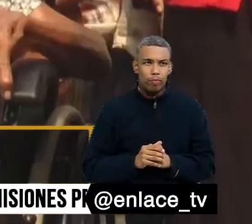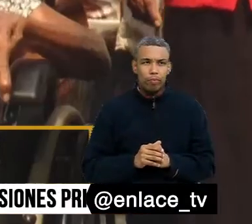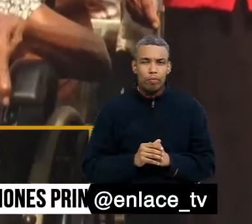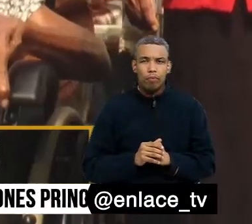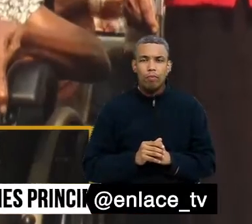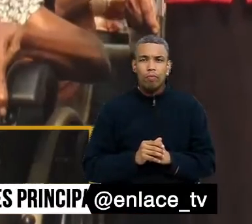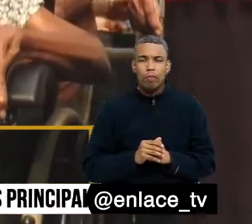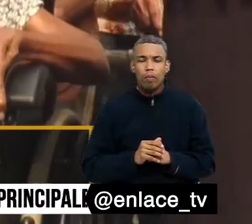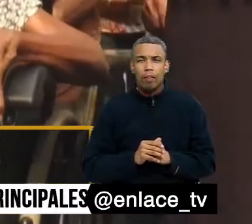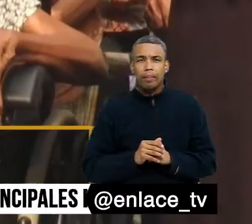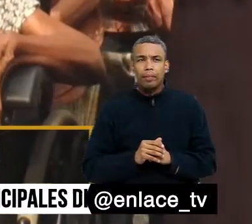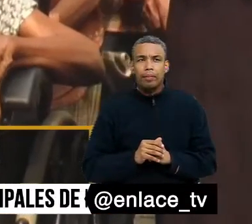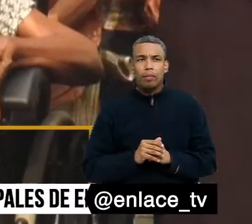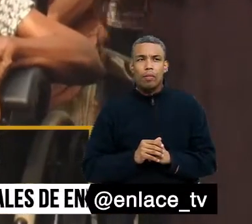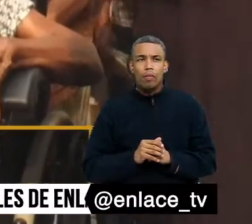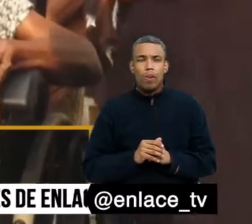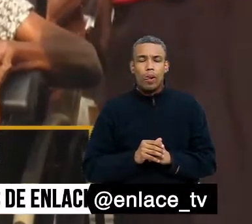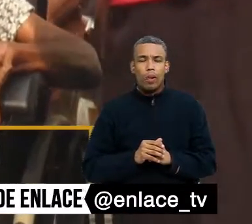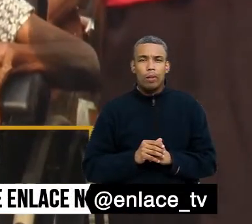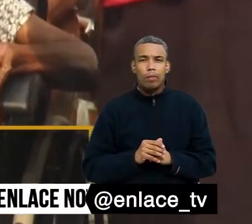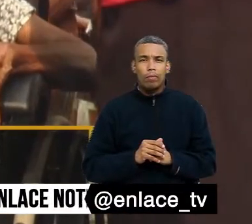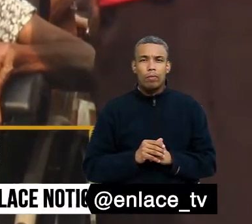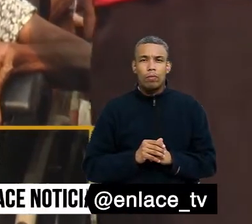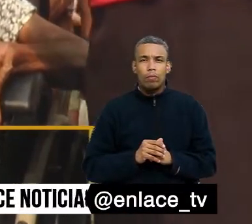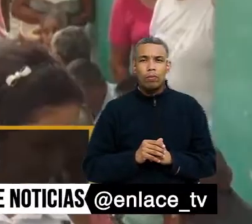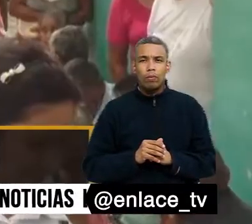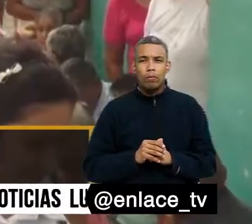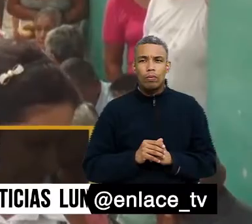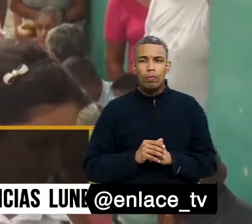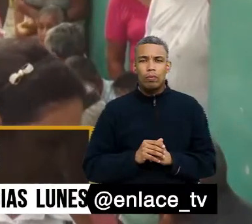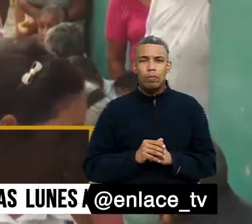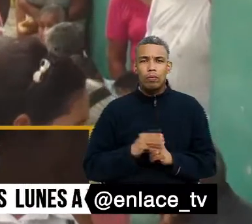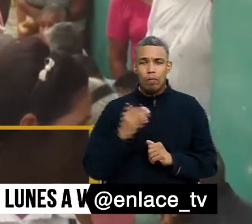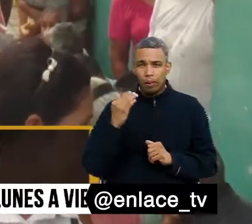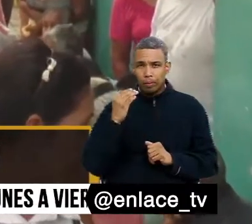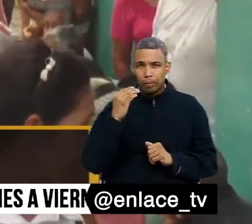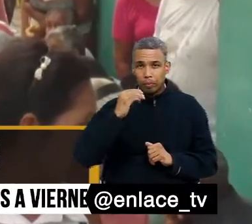en el municipio de Barranca Bermeja. Vamos a ir desde el día 6 de